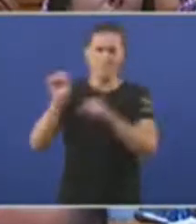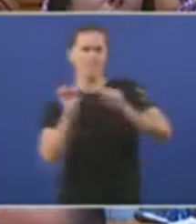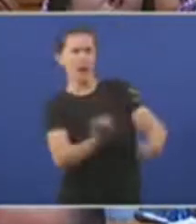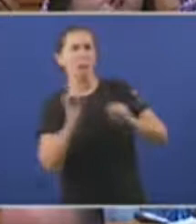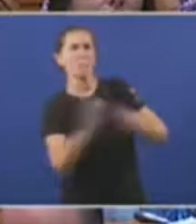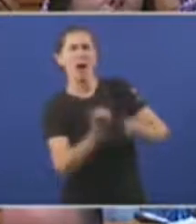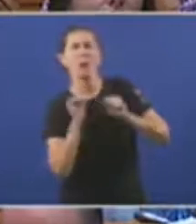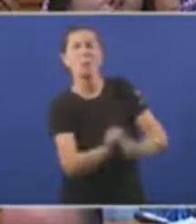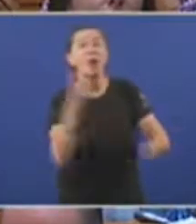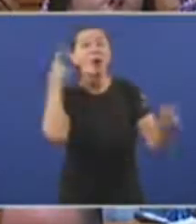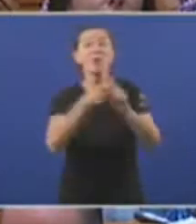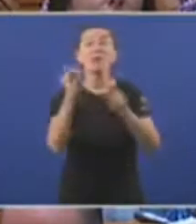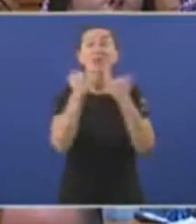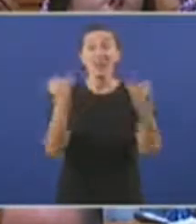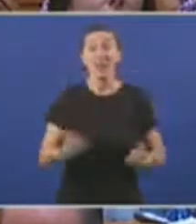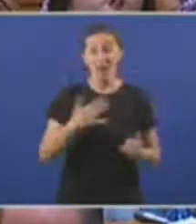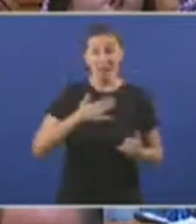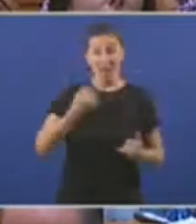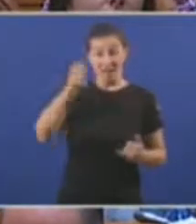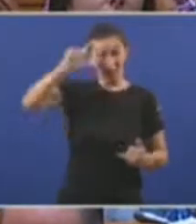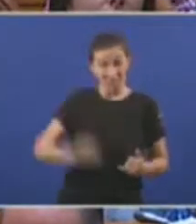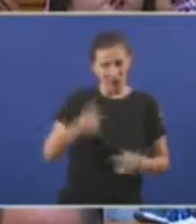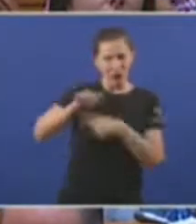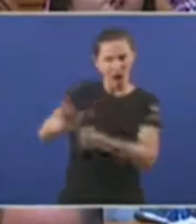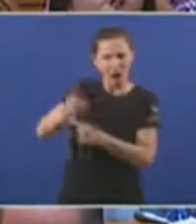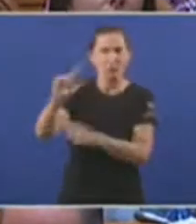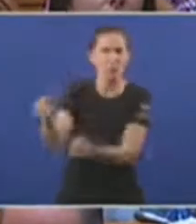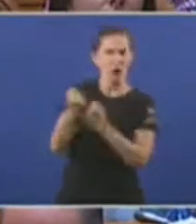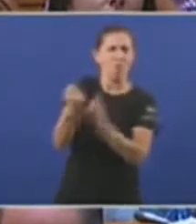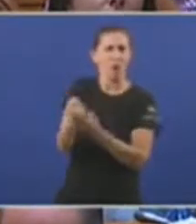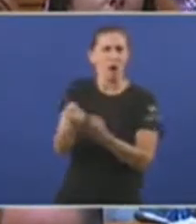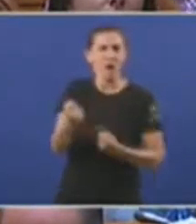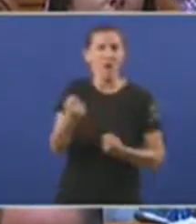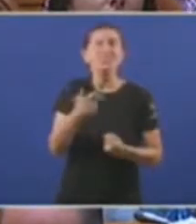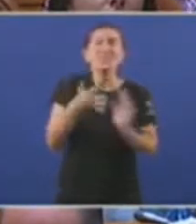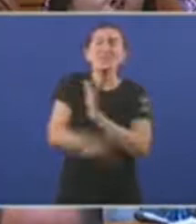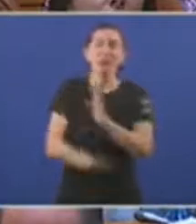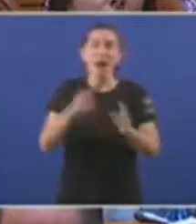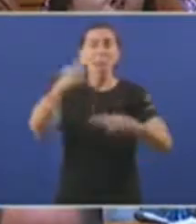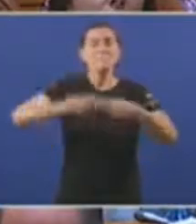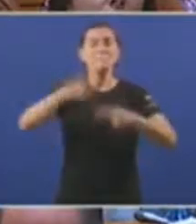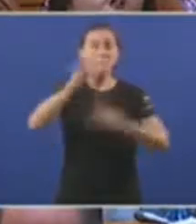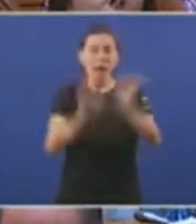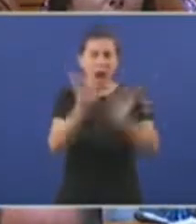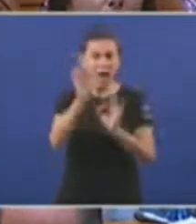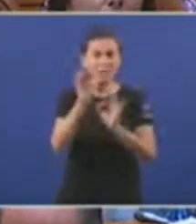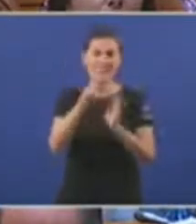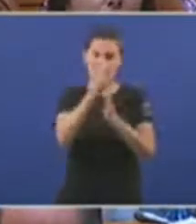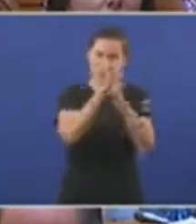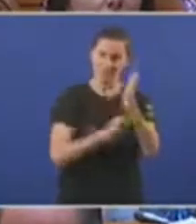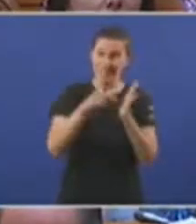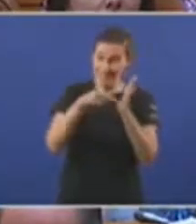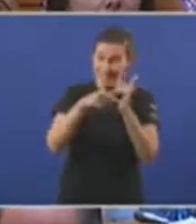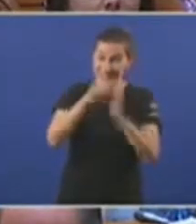abaratar o prezo da enerxía neste país. Porque estamos falando de intervir nas peaxes. E as peaxes son unha decisión